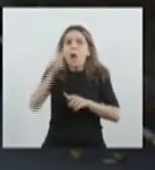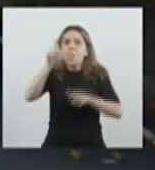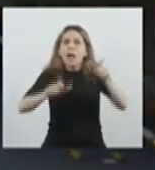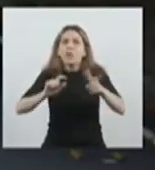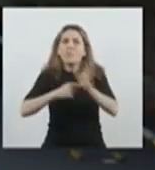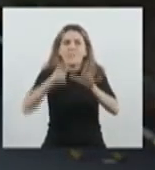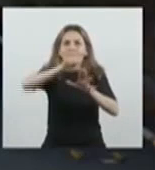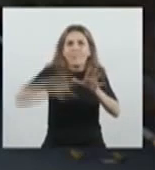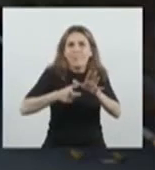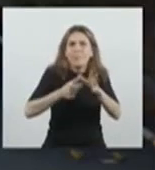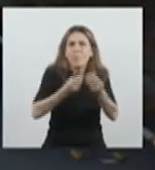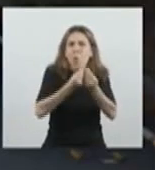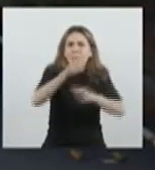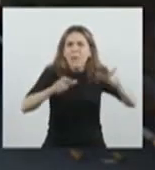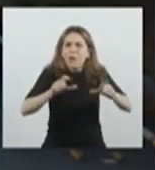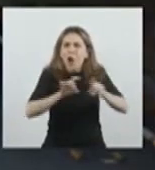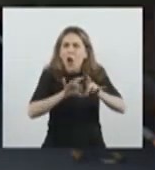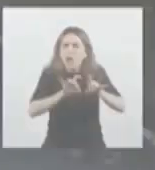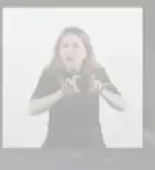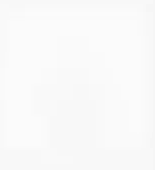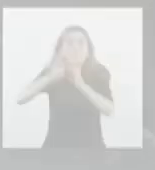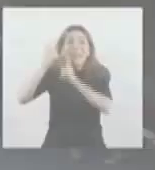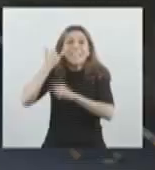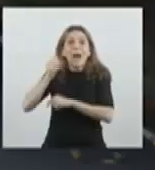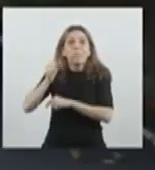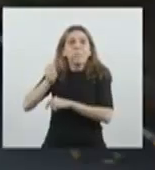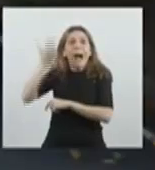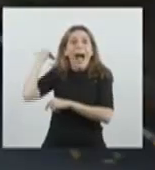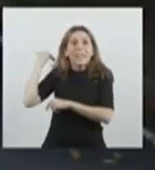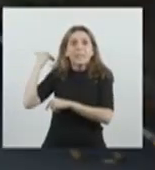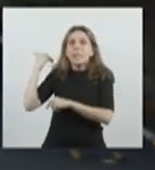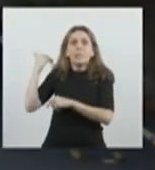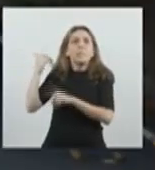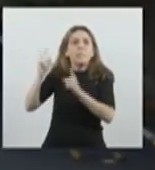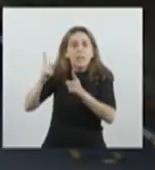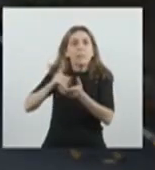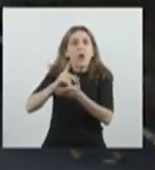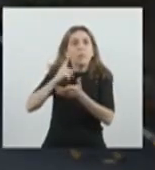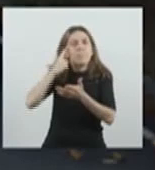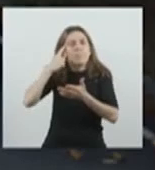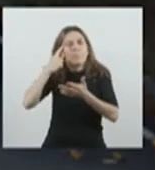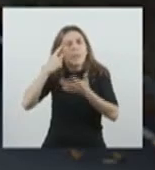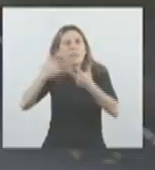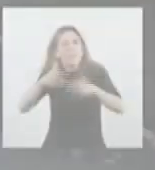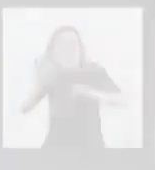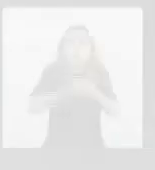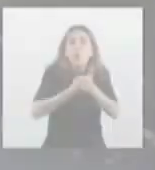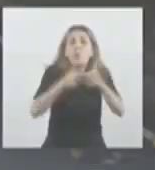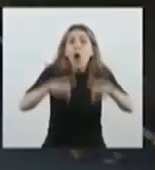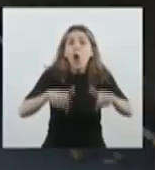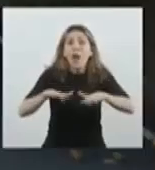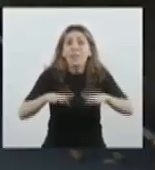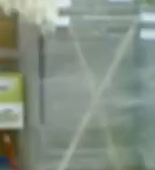con otra receta. En las últimas horas se conoció el dato del último año, 51% de inflación en el